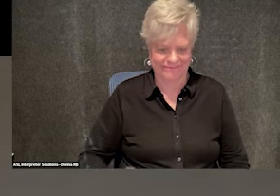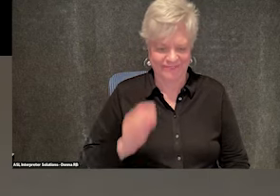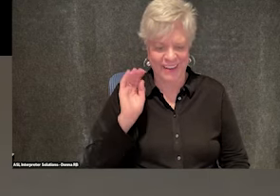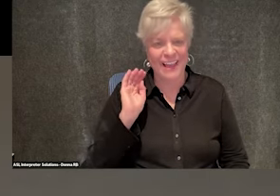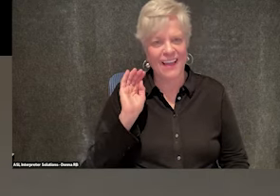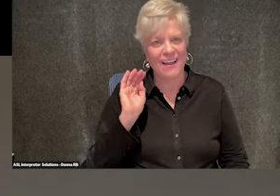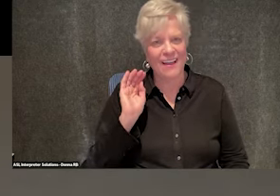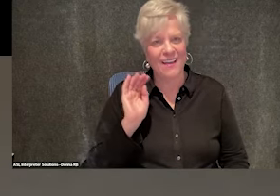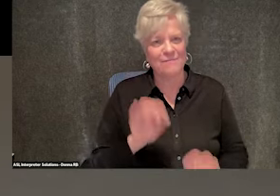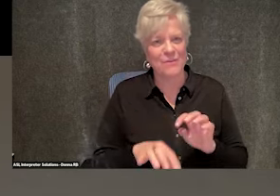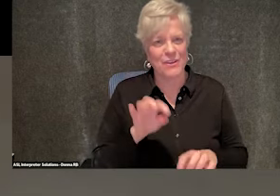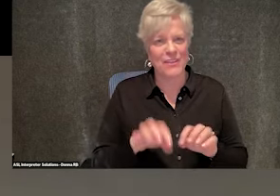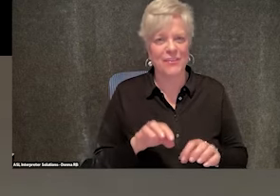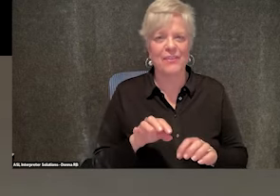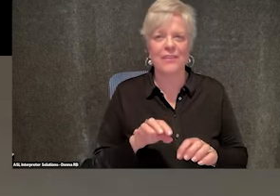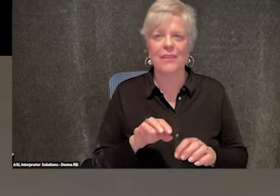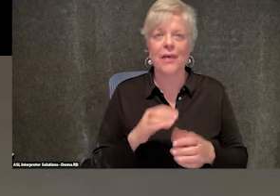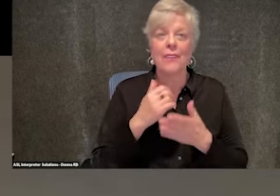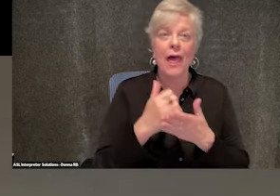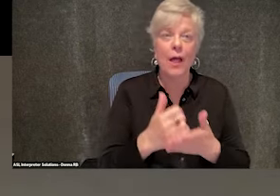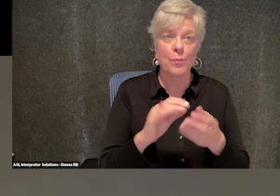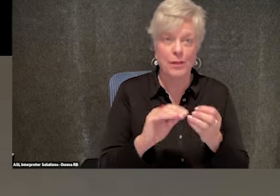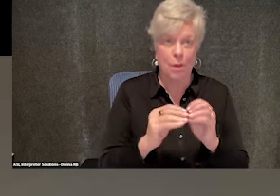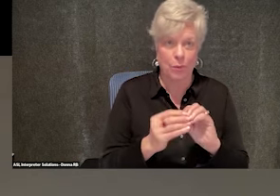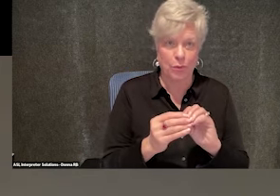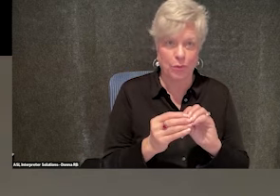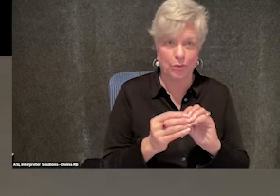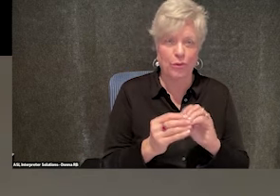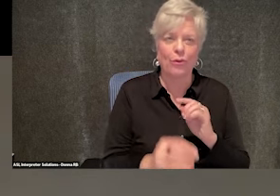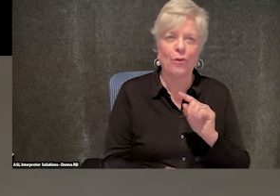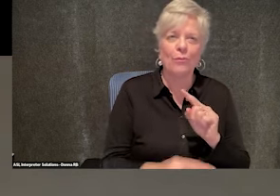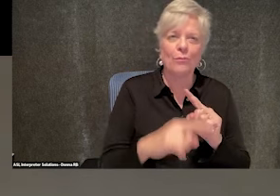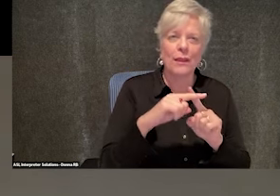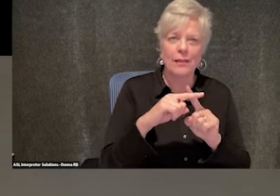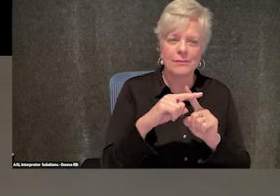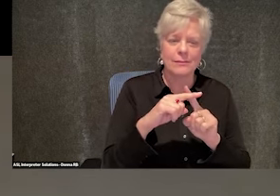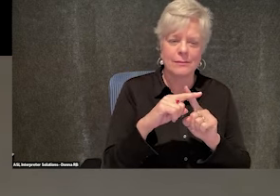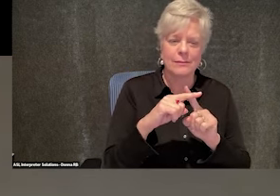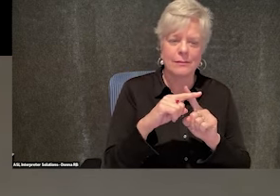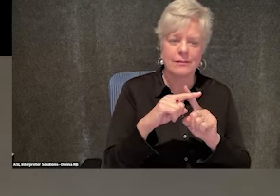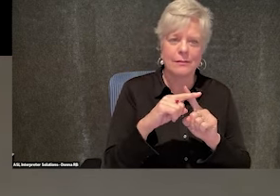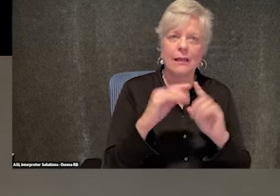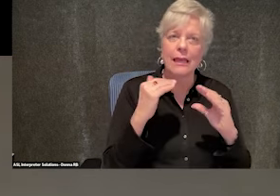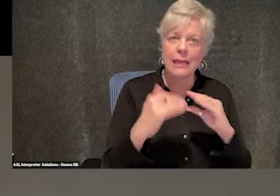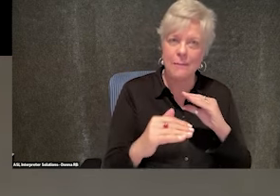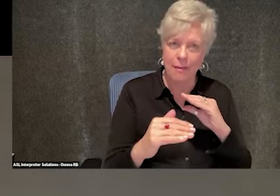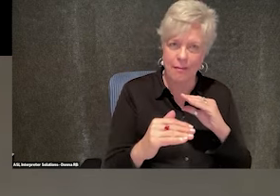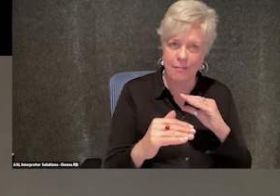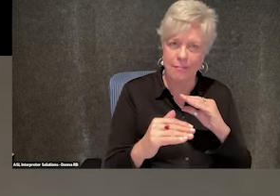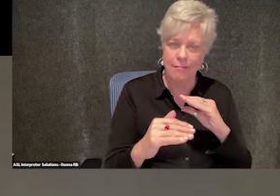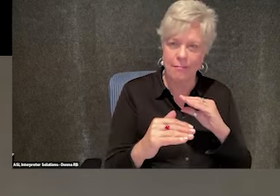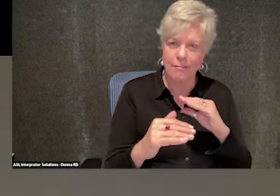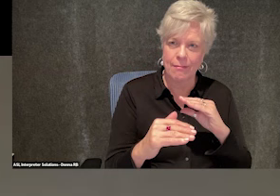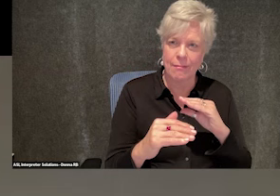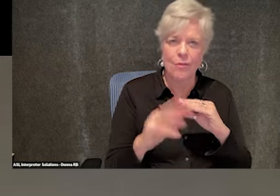de el centro de apoyo para custodia. Los puede asistir contestándoles